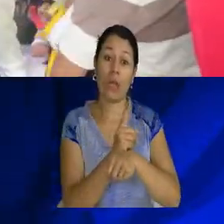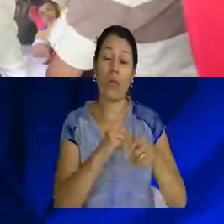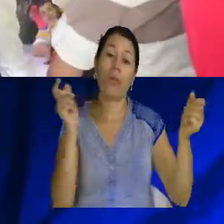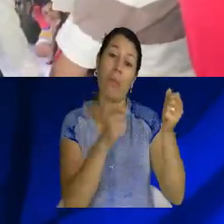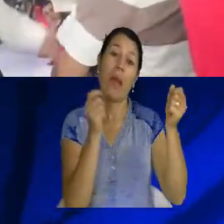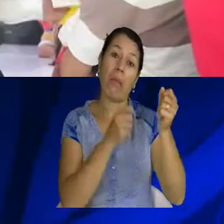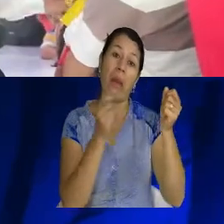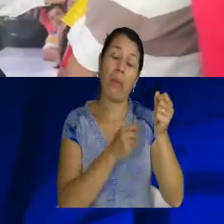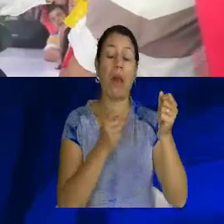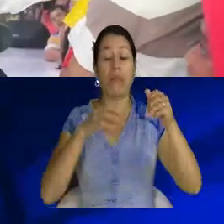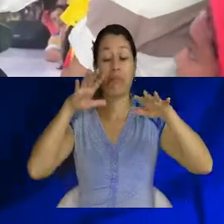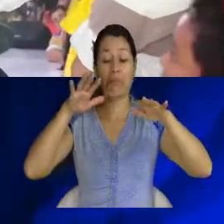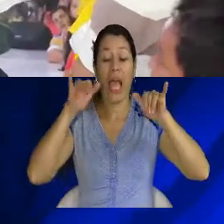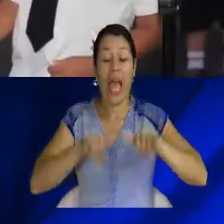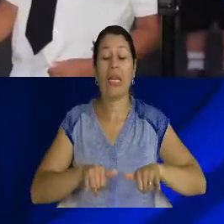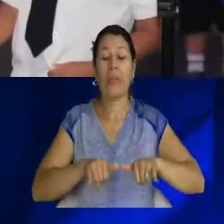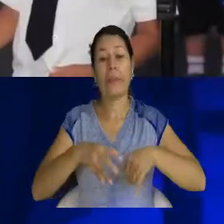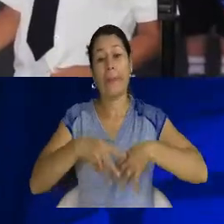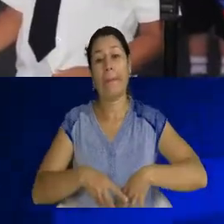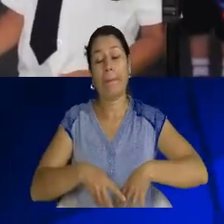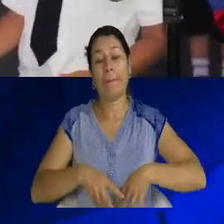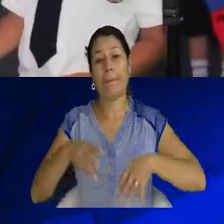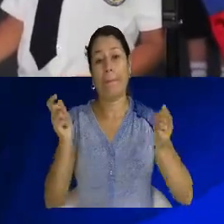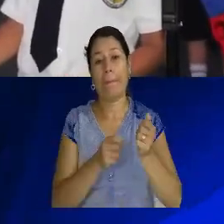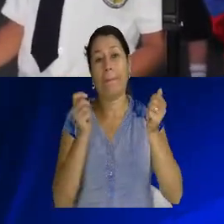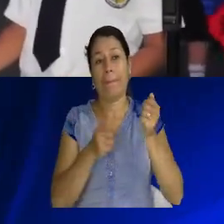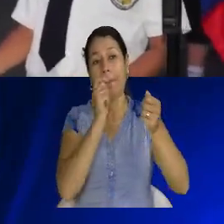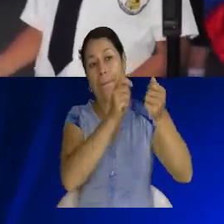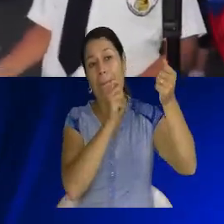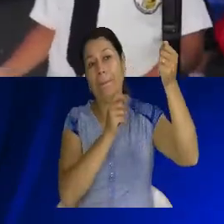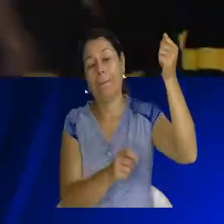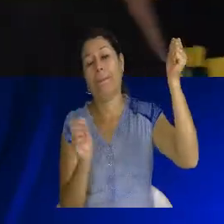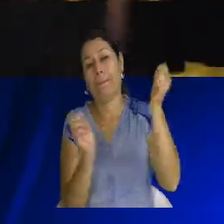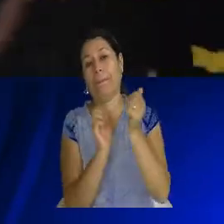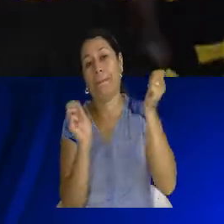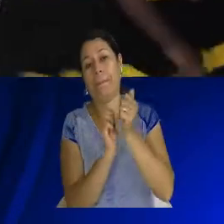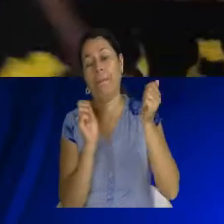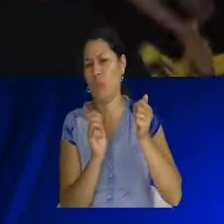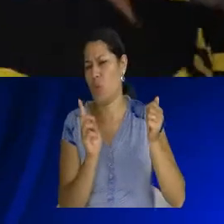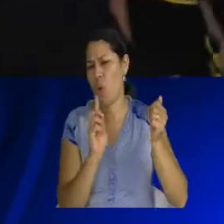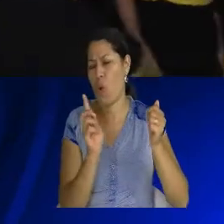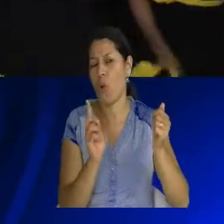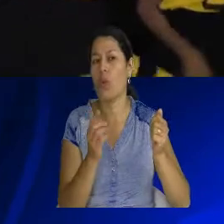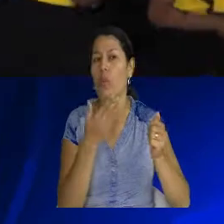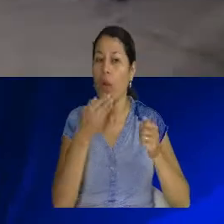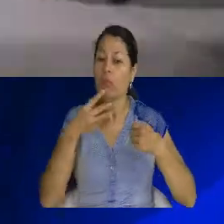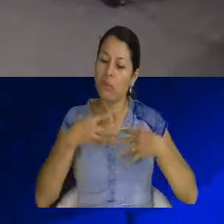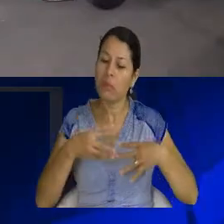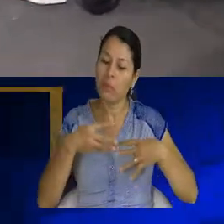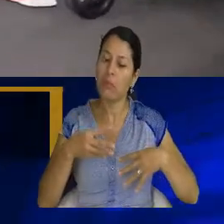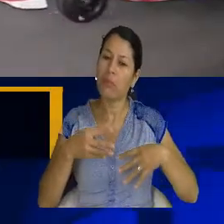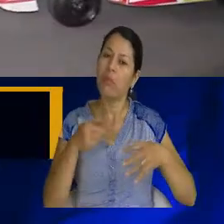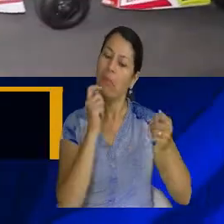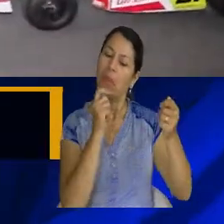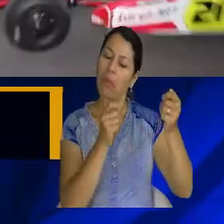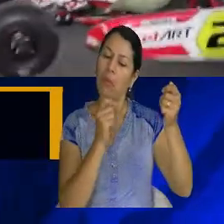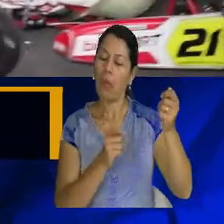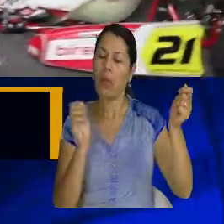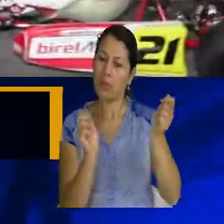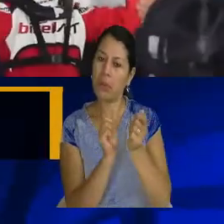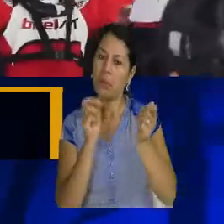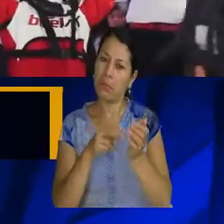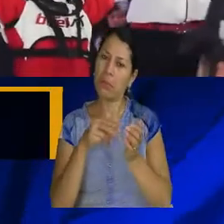comunidad que está más atrás disfrutar. Por ejemplo, también en la 22, donde van a estar las tarimas, ahí pueden hacer su actuación para que toda la gente los vea. Entonces, esa es una